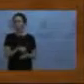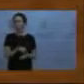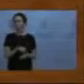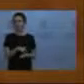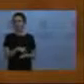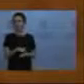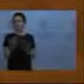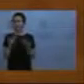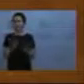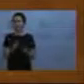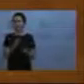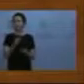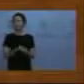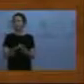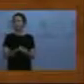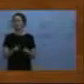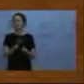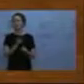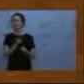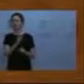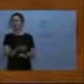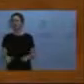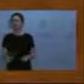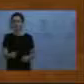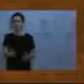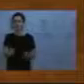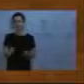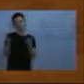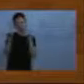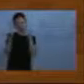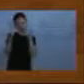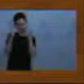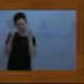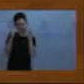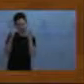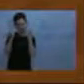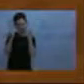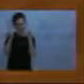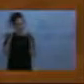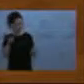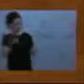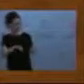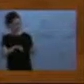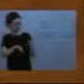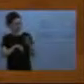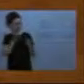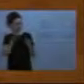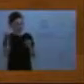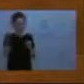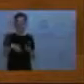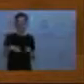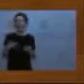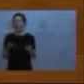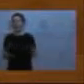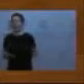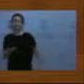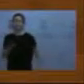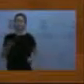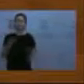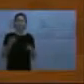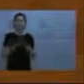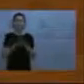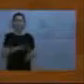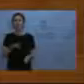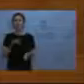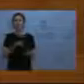nos dan lecciones. Nos dan lecciones. Claro, tú lo das por hecho. Oye, que tú una ética, que esto no está bien, que, oye, que hacer estas cosas cuando un rival